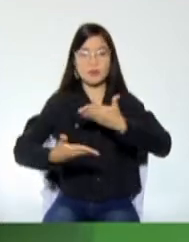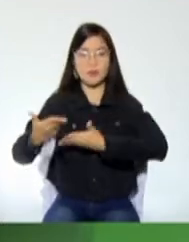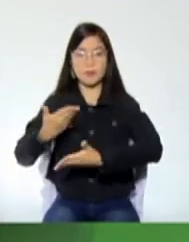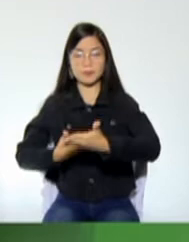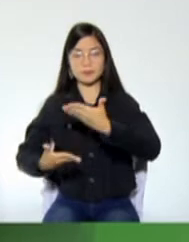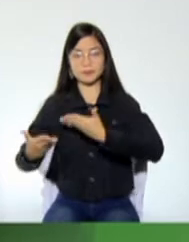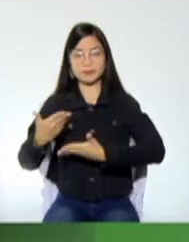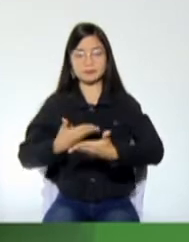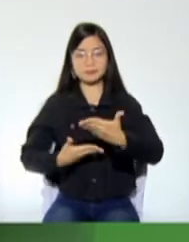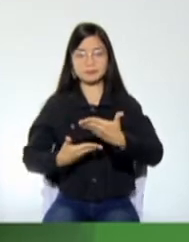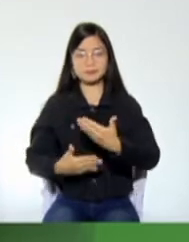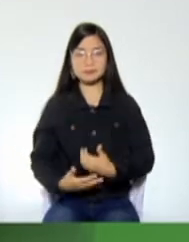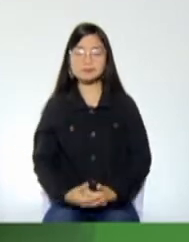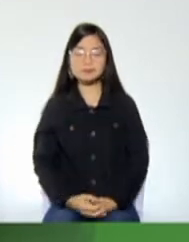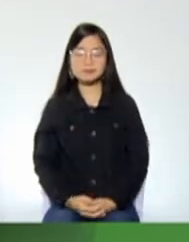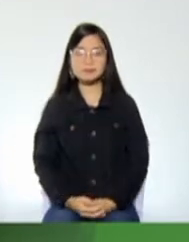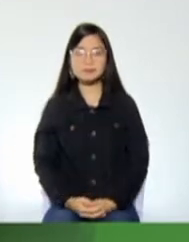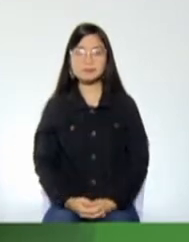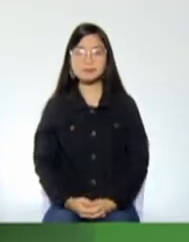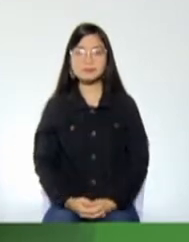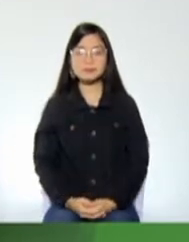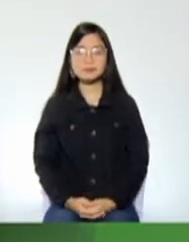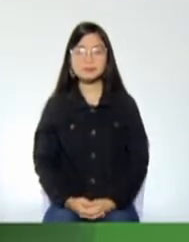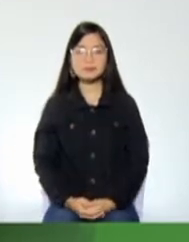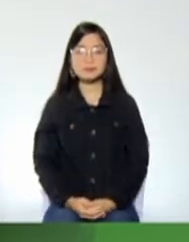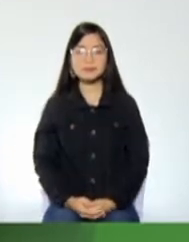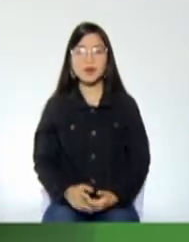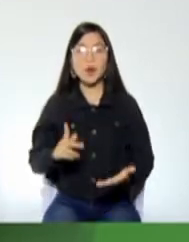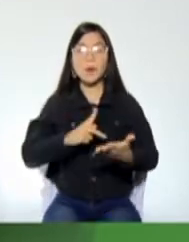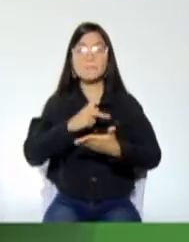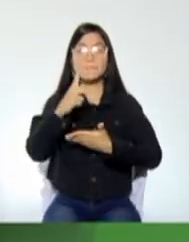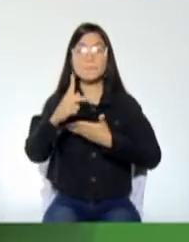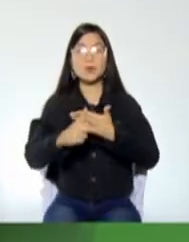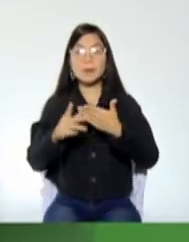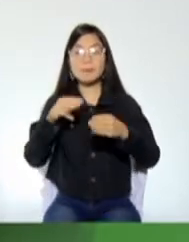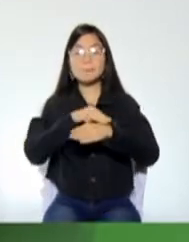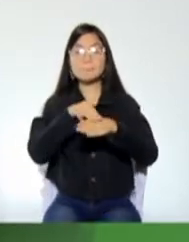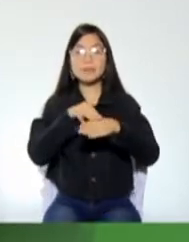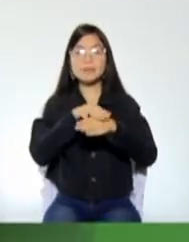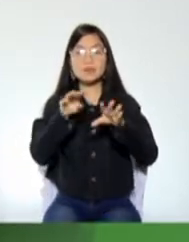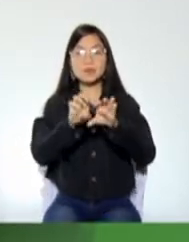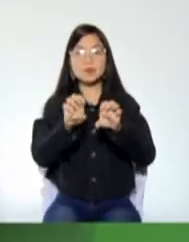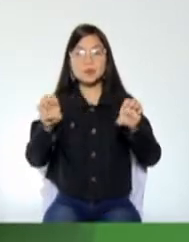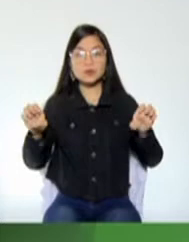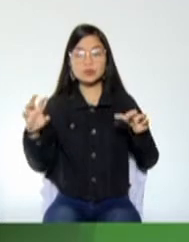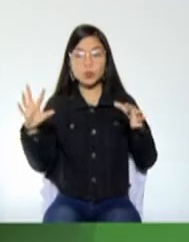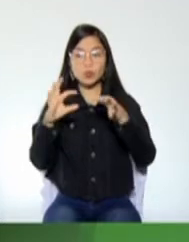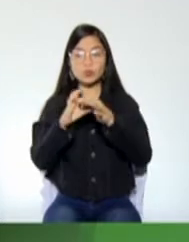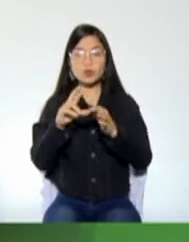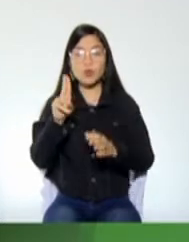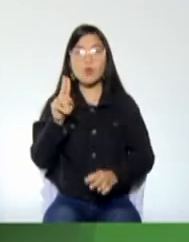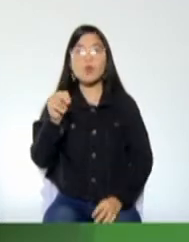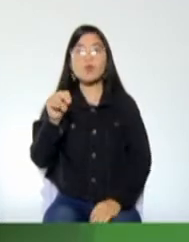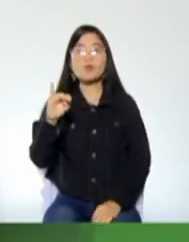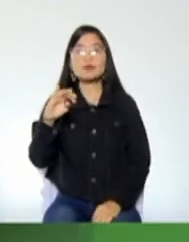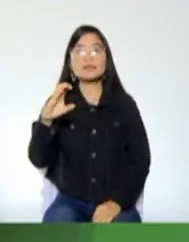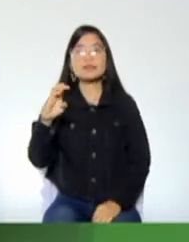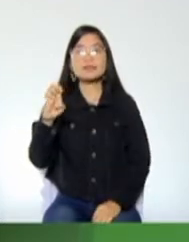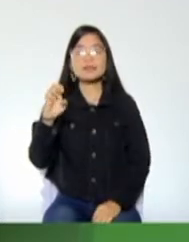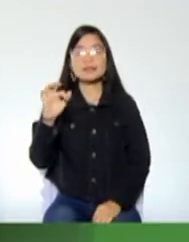nuestro programa estrella del Ministerio de Poder Popular para la Educación, unido con UNICEF, Habilidades para la